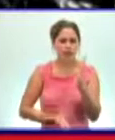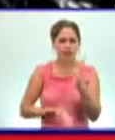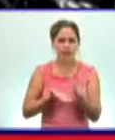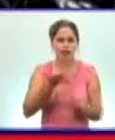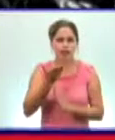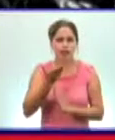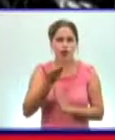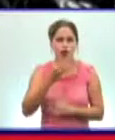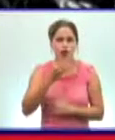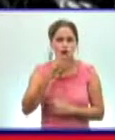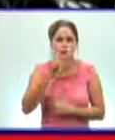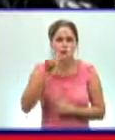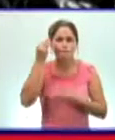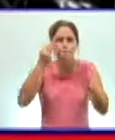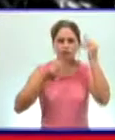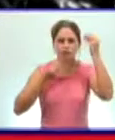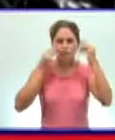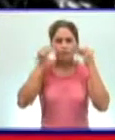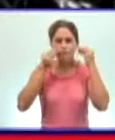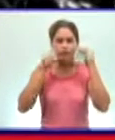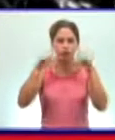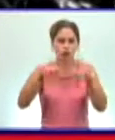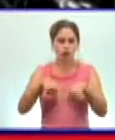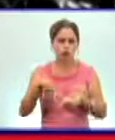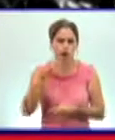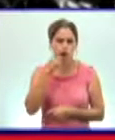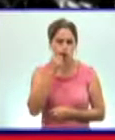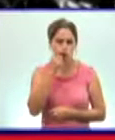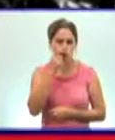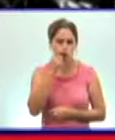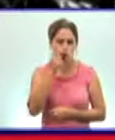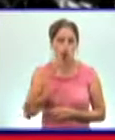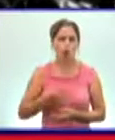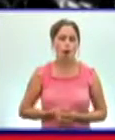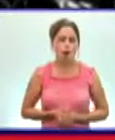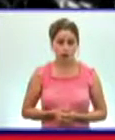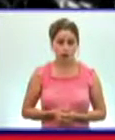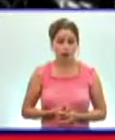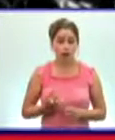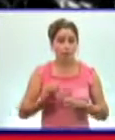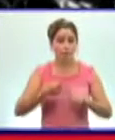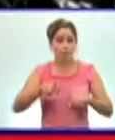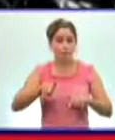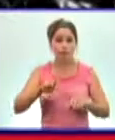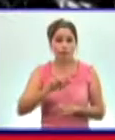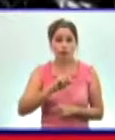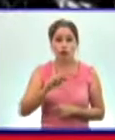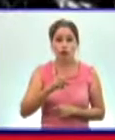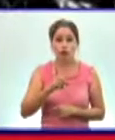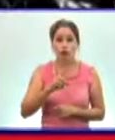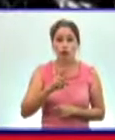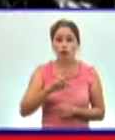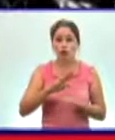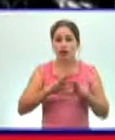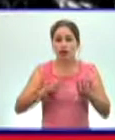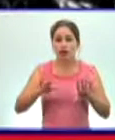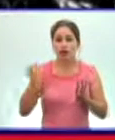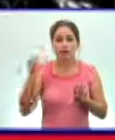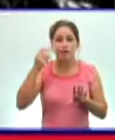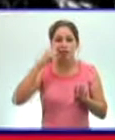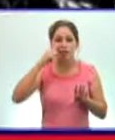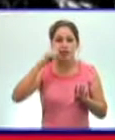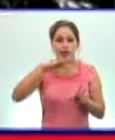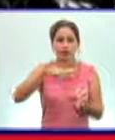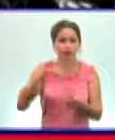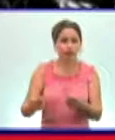sus insuficiencias y errores los procesos históricos, pero no determinan el resultado final. Es decir, Fidel